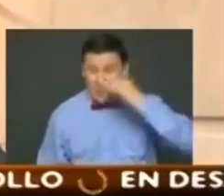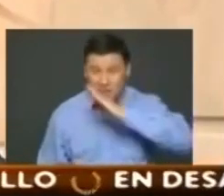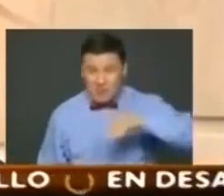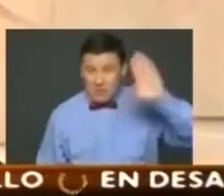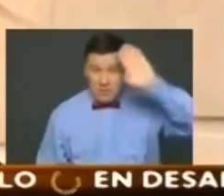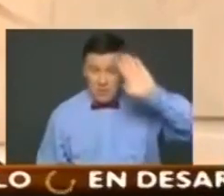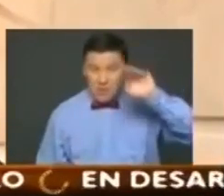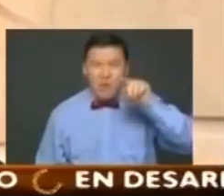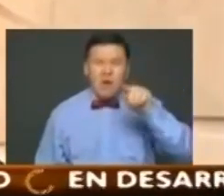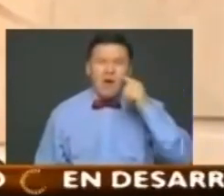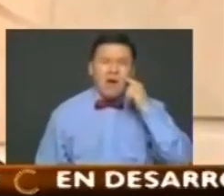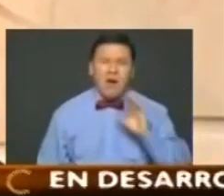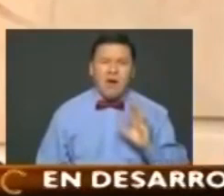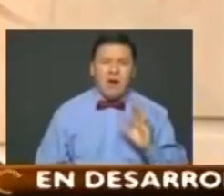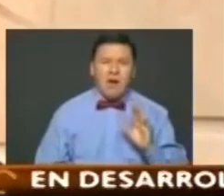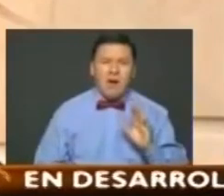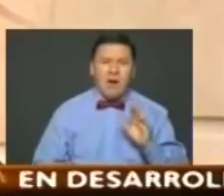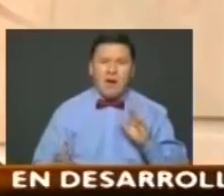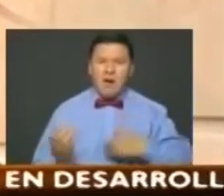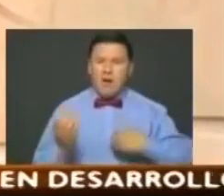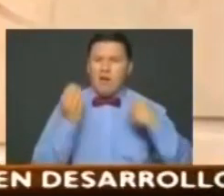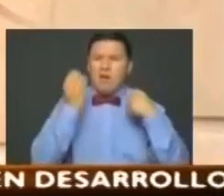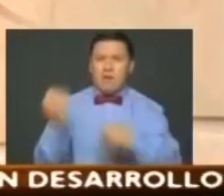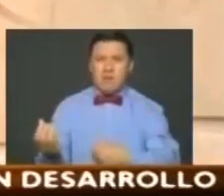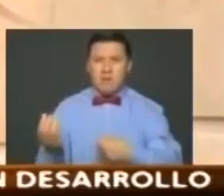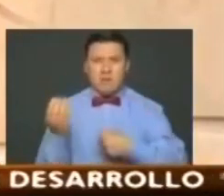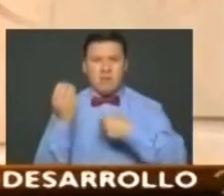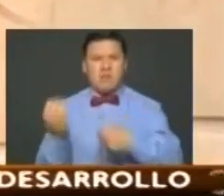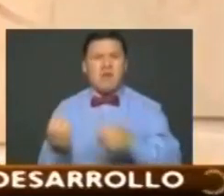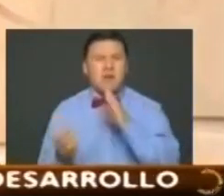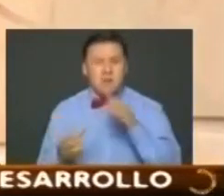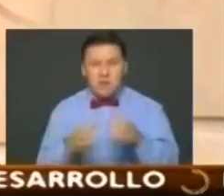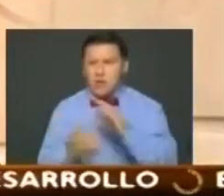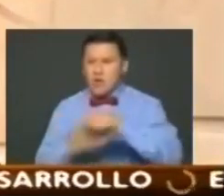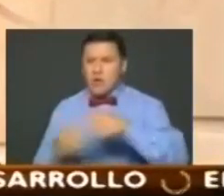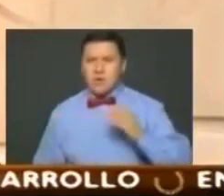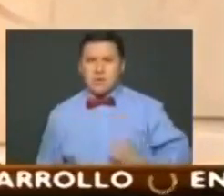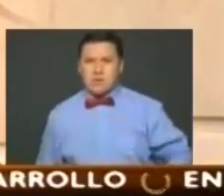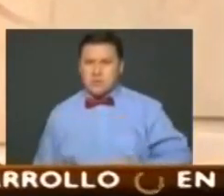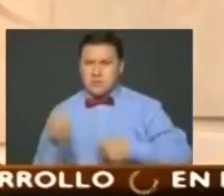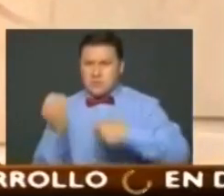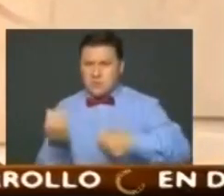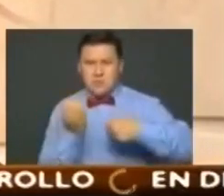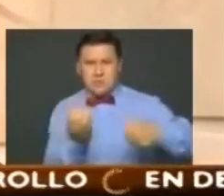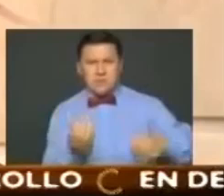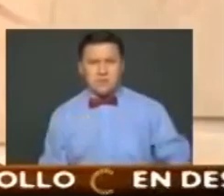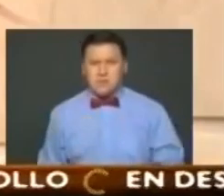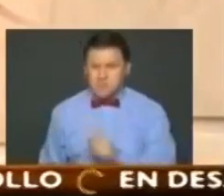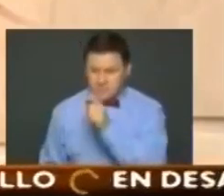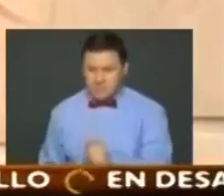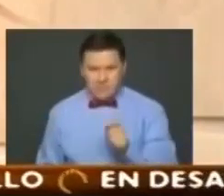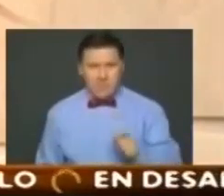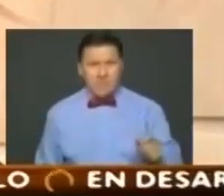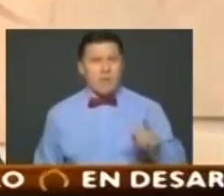para que se entreguen armas a los ciudadanos. A la gente hay